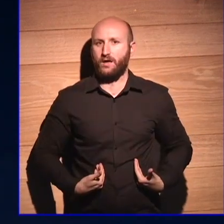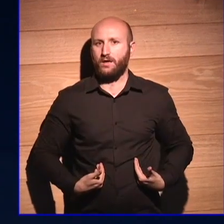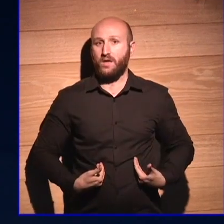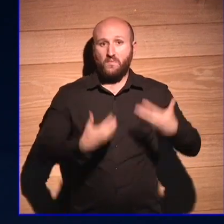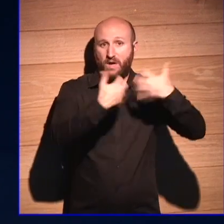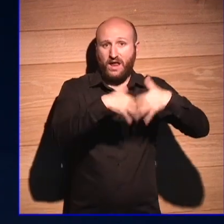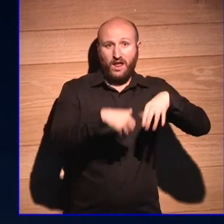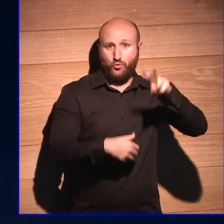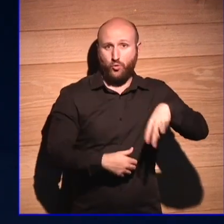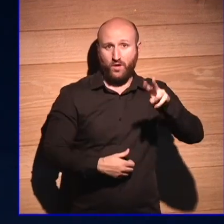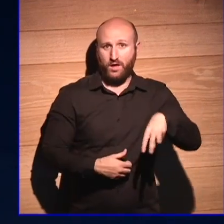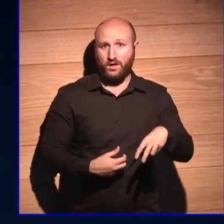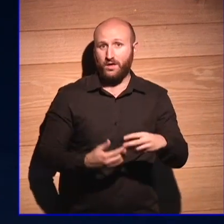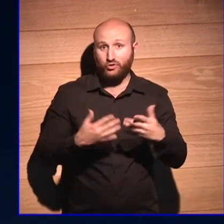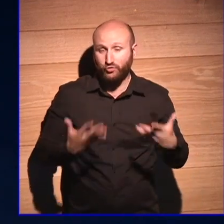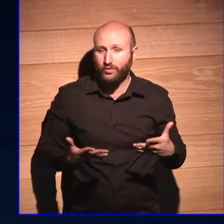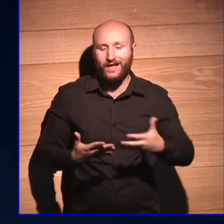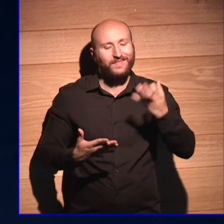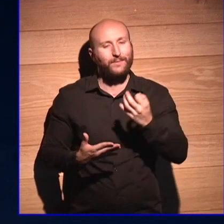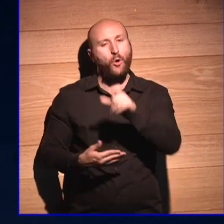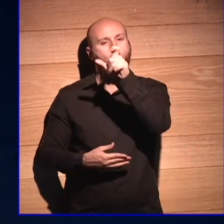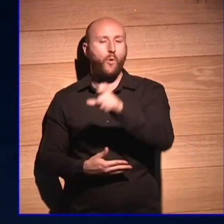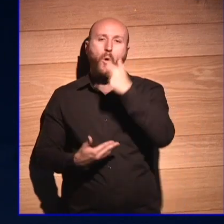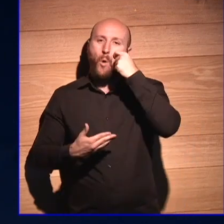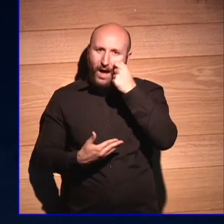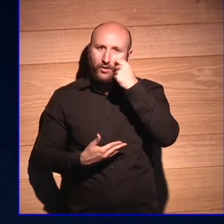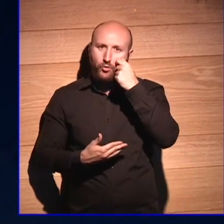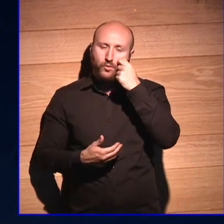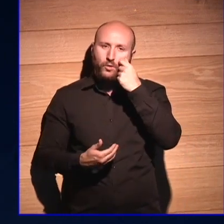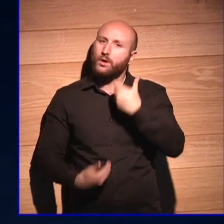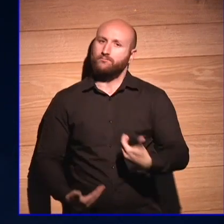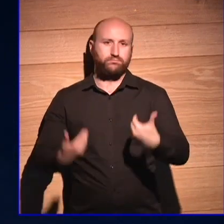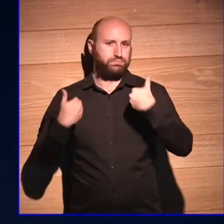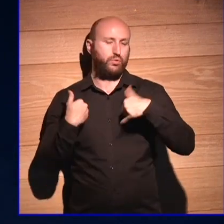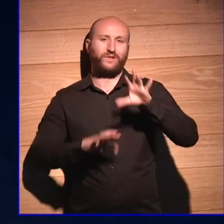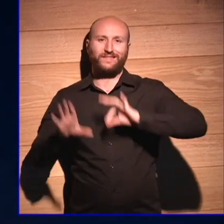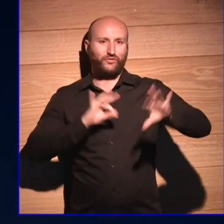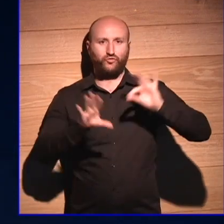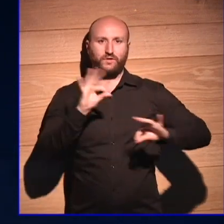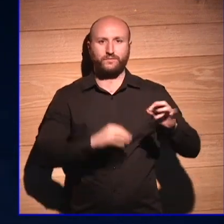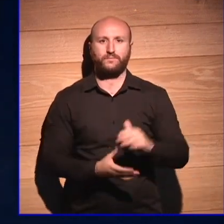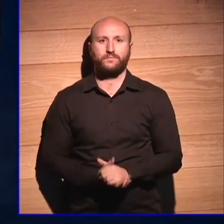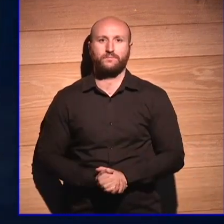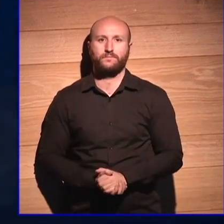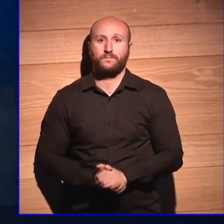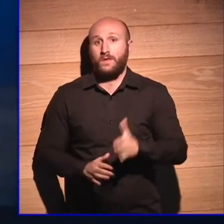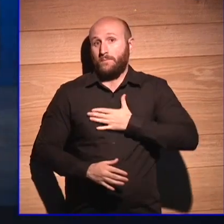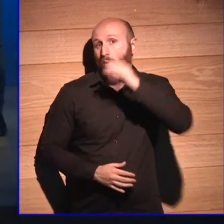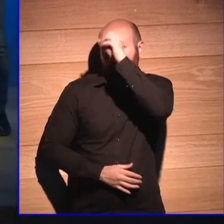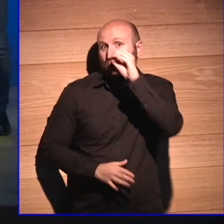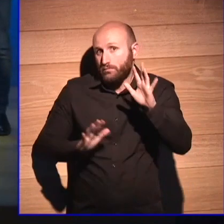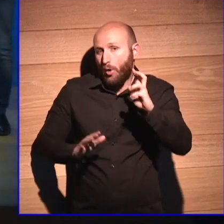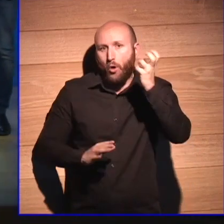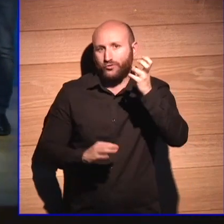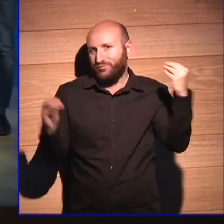mecánica, ¿no? Entonces, tiene que haber un humano, para mí, detrás, tomando las decisiones. Pero es mi opinión, ¿eh? Hay otros